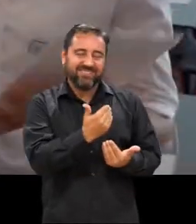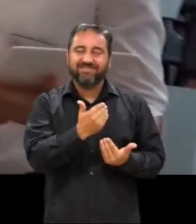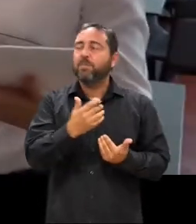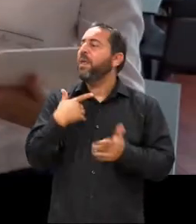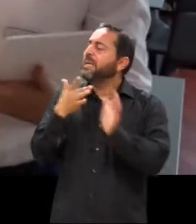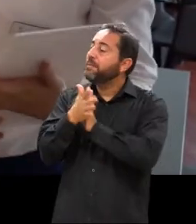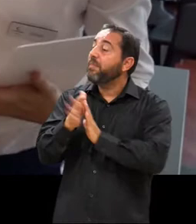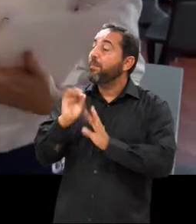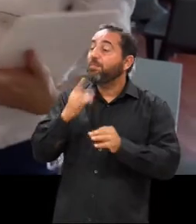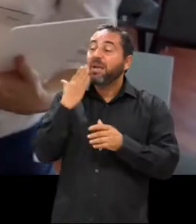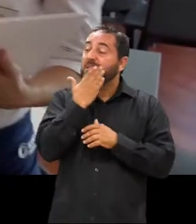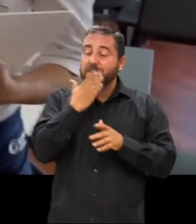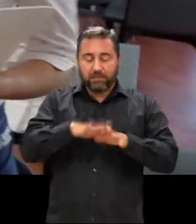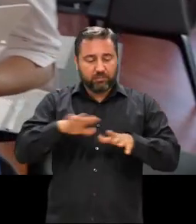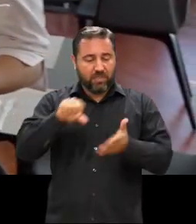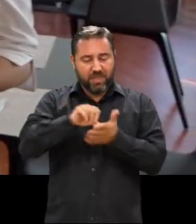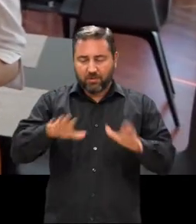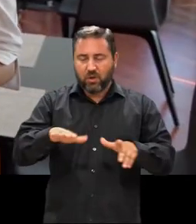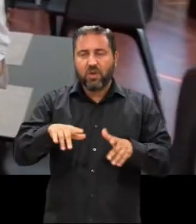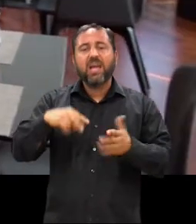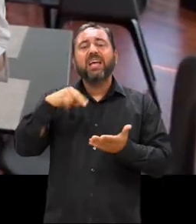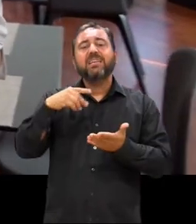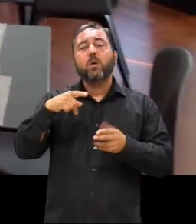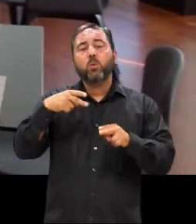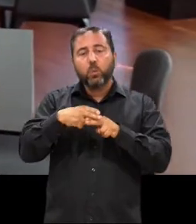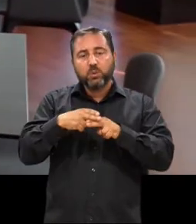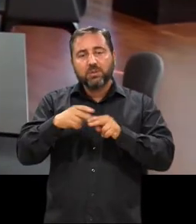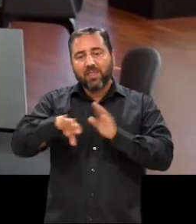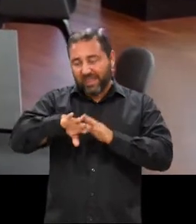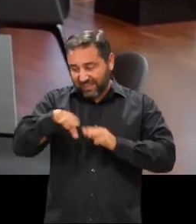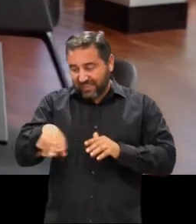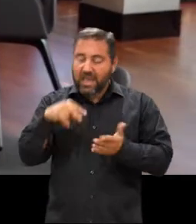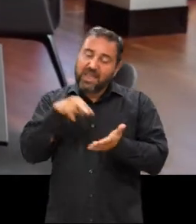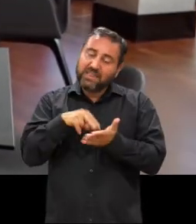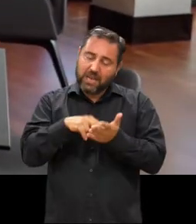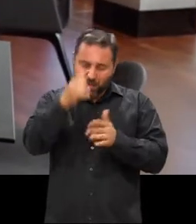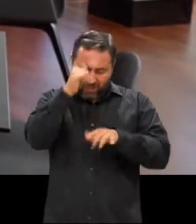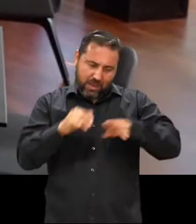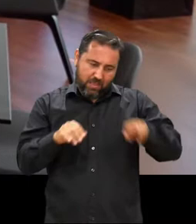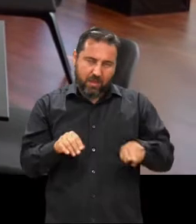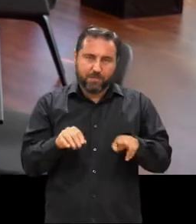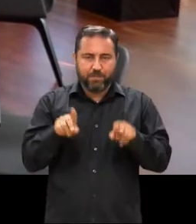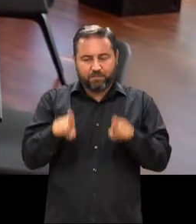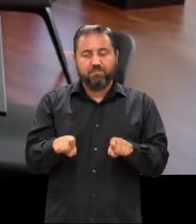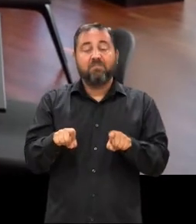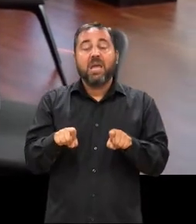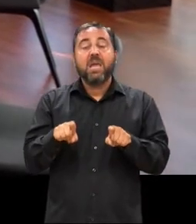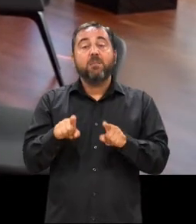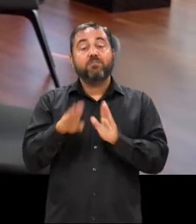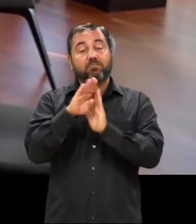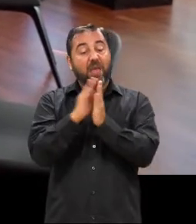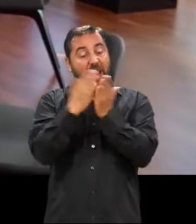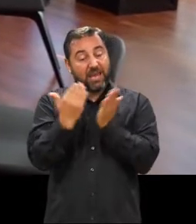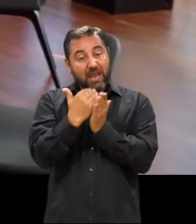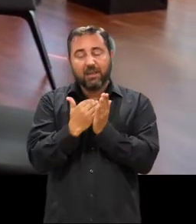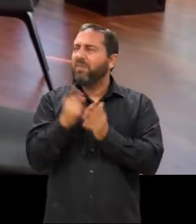Gracias. Le comento, tiene la servilleta en el centro, el tenedor, el cuchillo a la derecha y el tenedor a la izquierda. Muy bien.